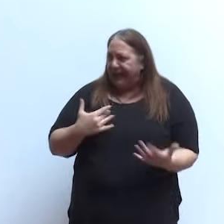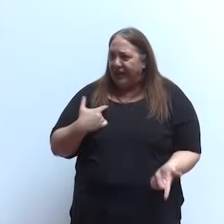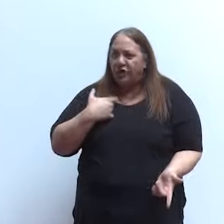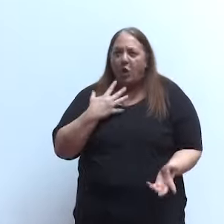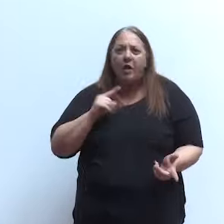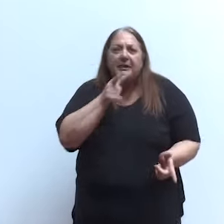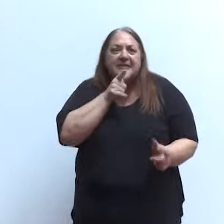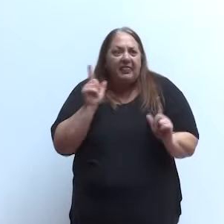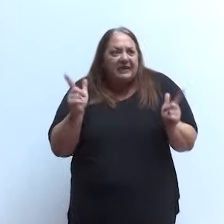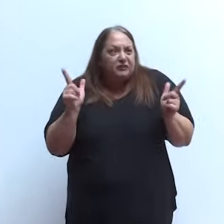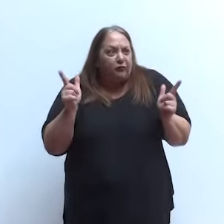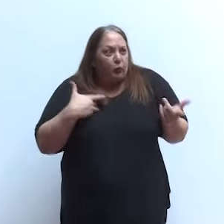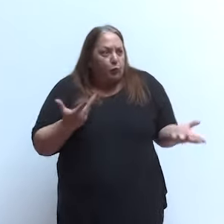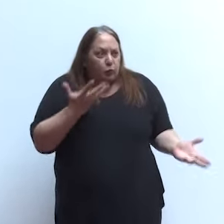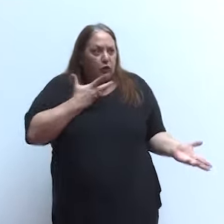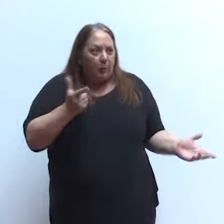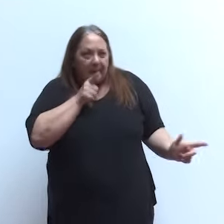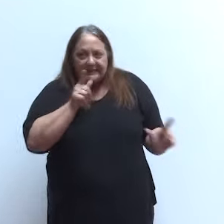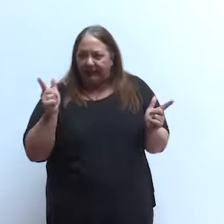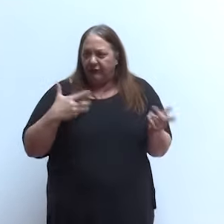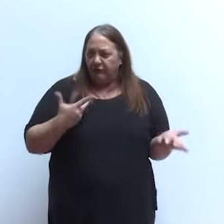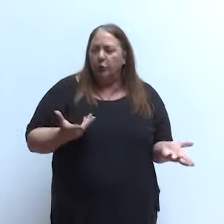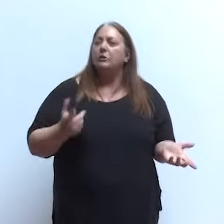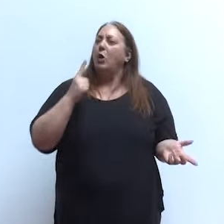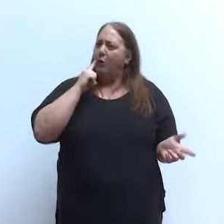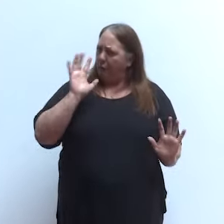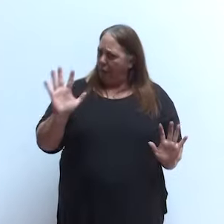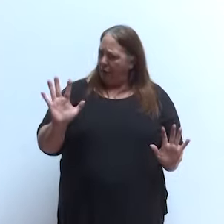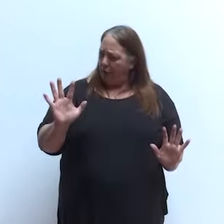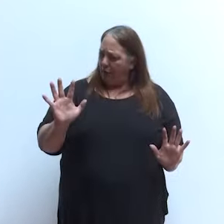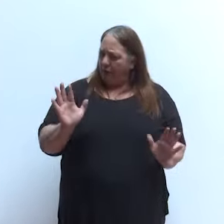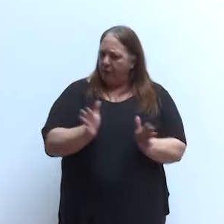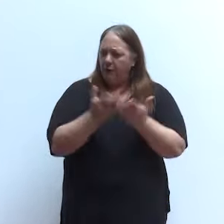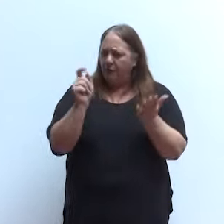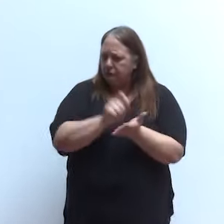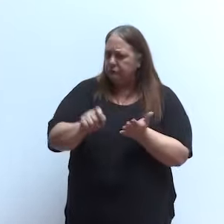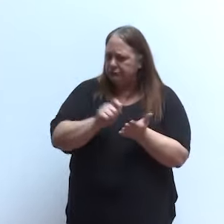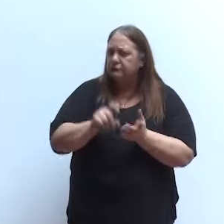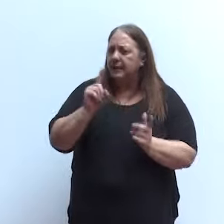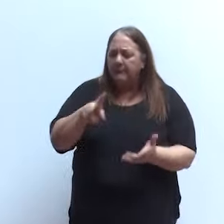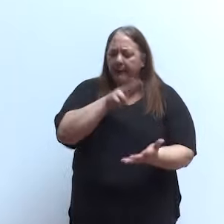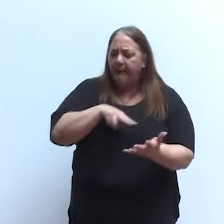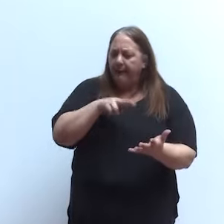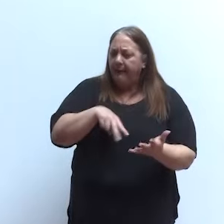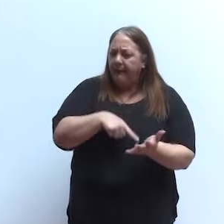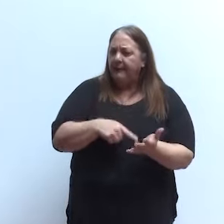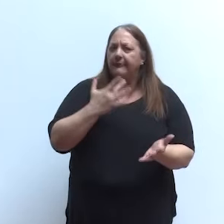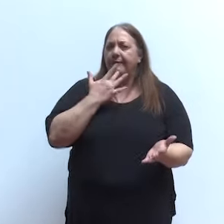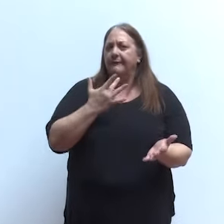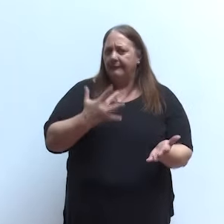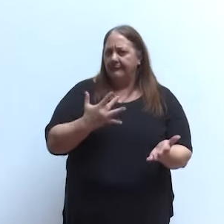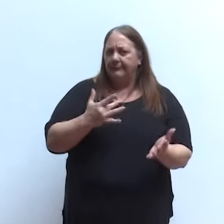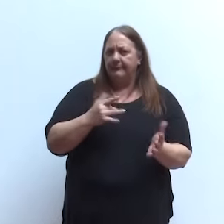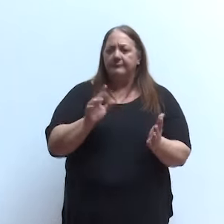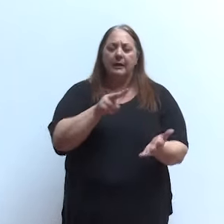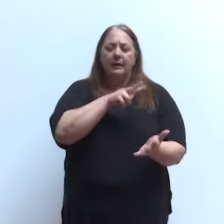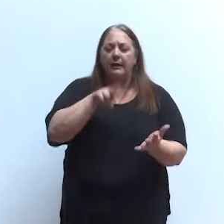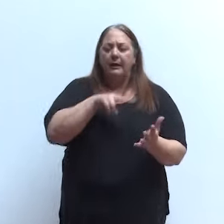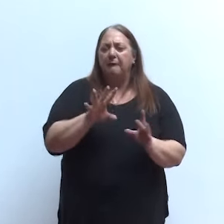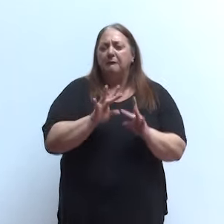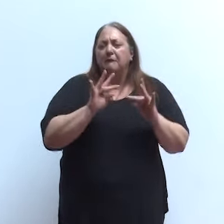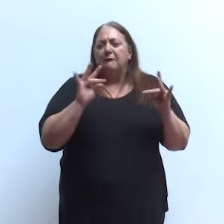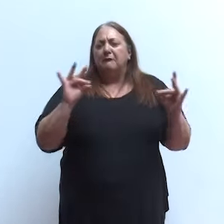algo que que también Javier lector de lector de adorno también el no y lector fino de adorno